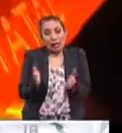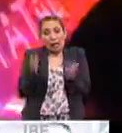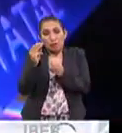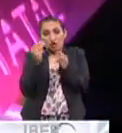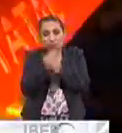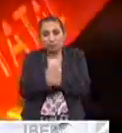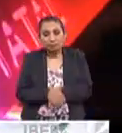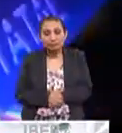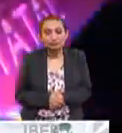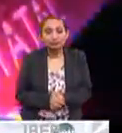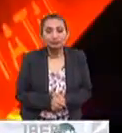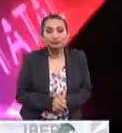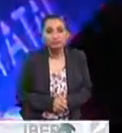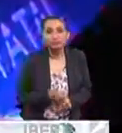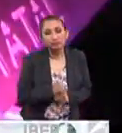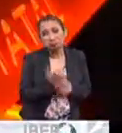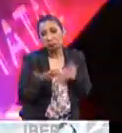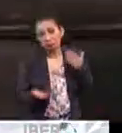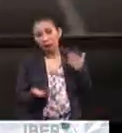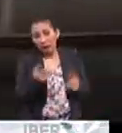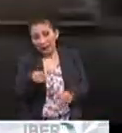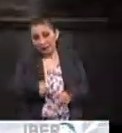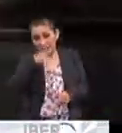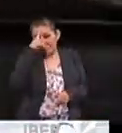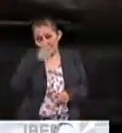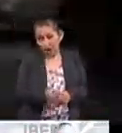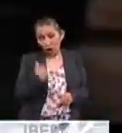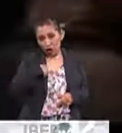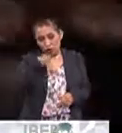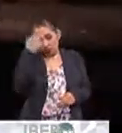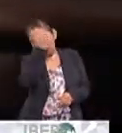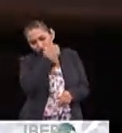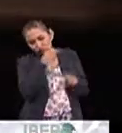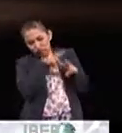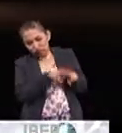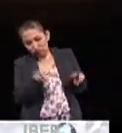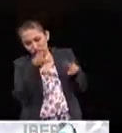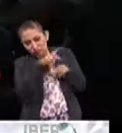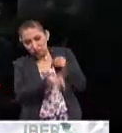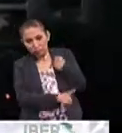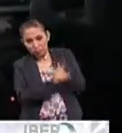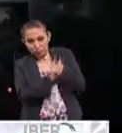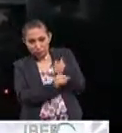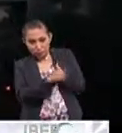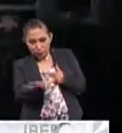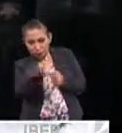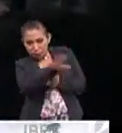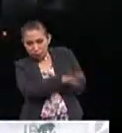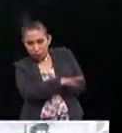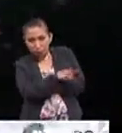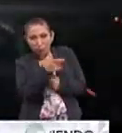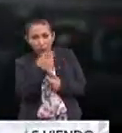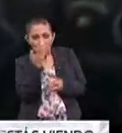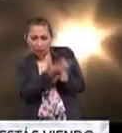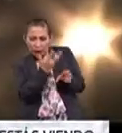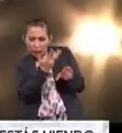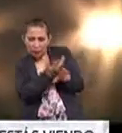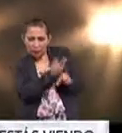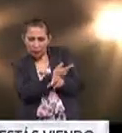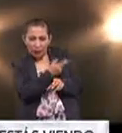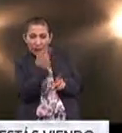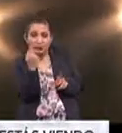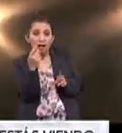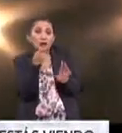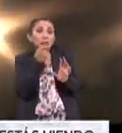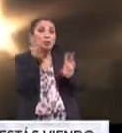mundial. Entonces, muchas veces en México analizamos los problemas o las dinámicas en Estados Unidos en